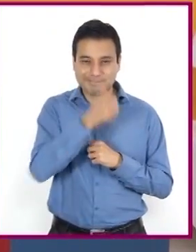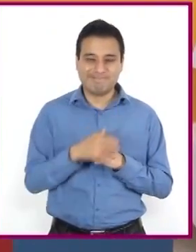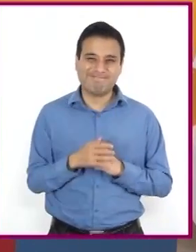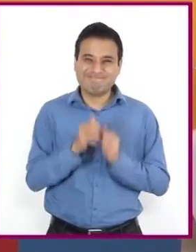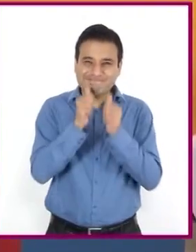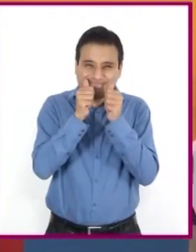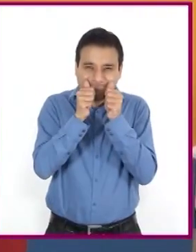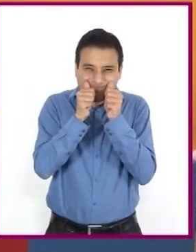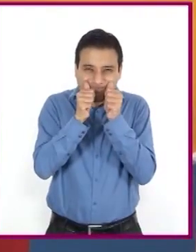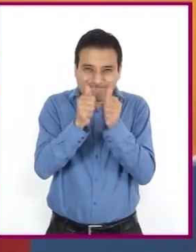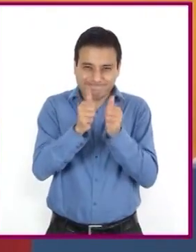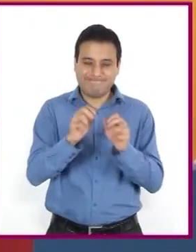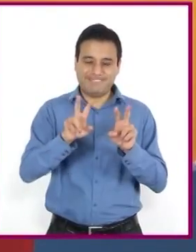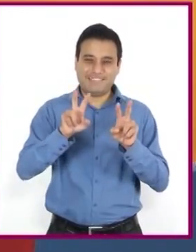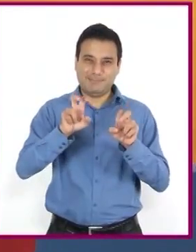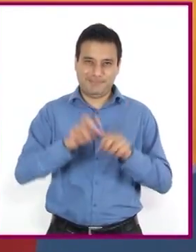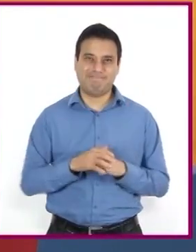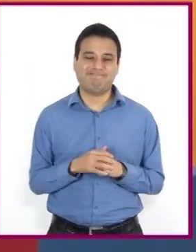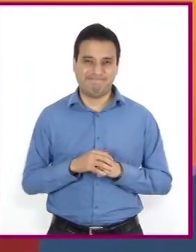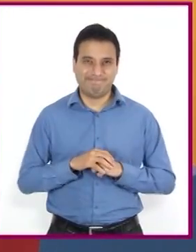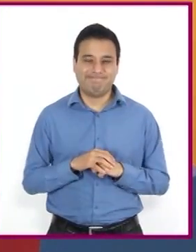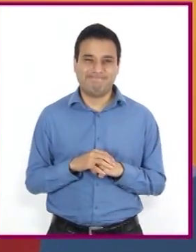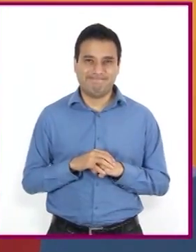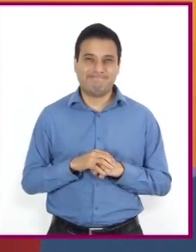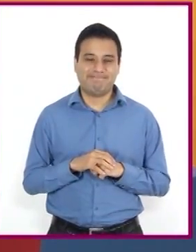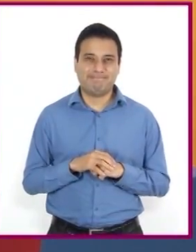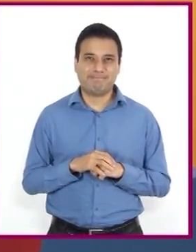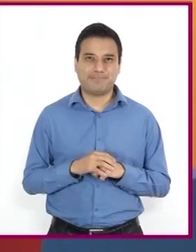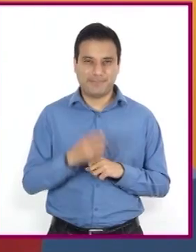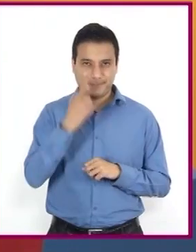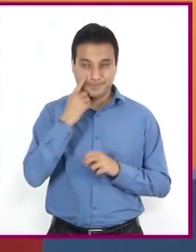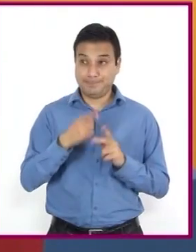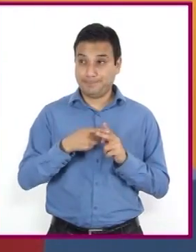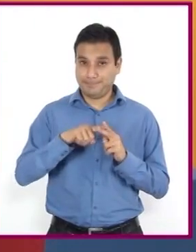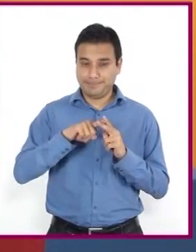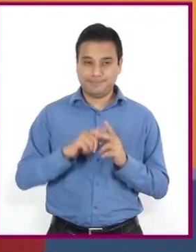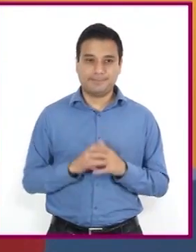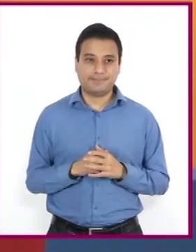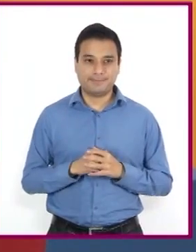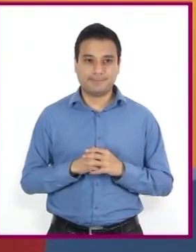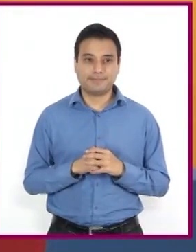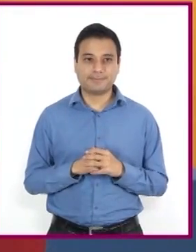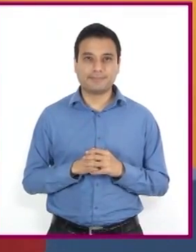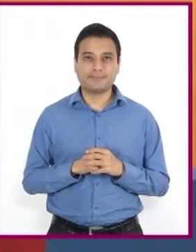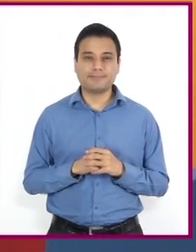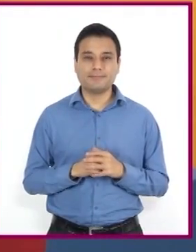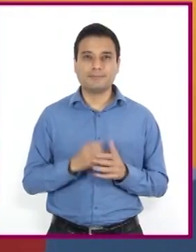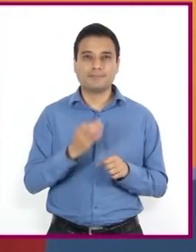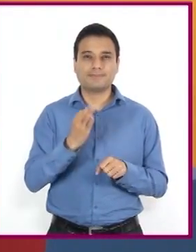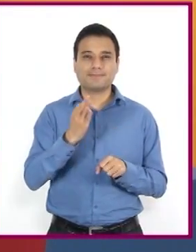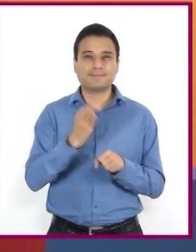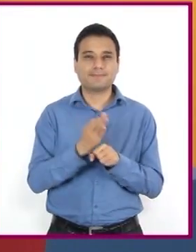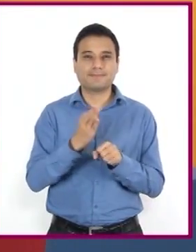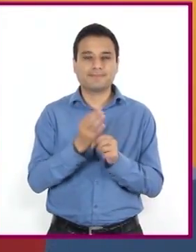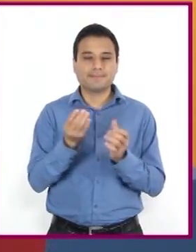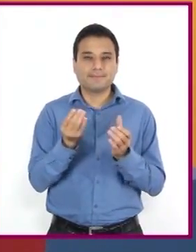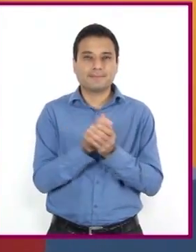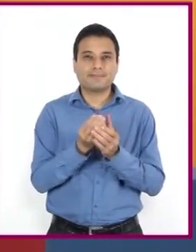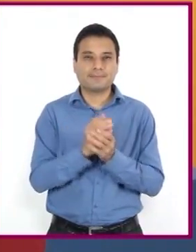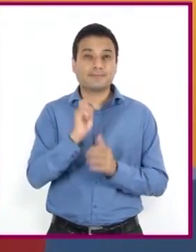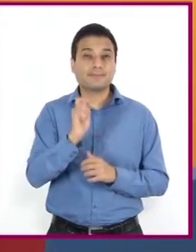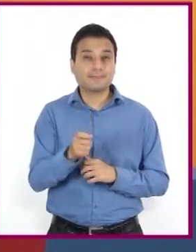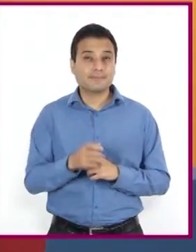mucha atención en el tema que exploraremos. Comencemos, maestra Raquel. En esta sesión aprenderán a